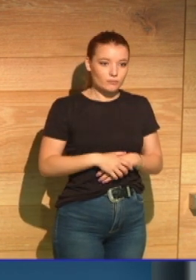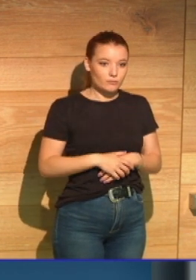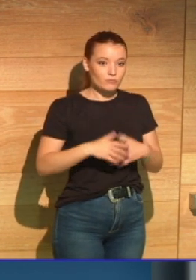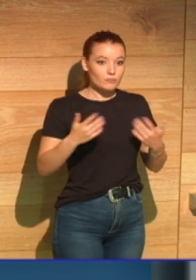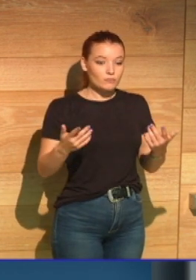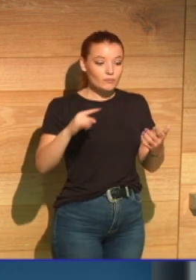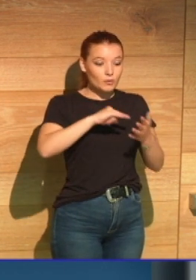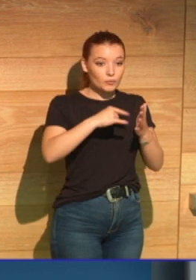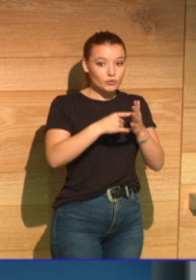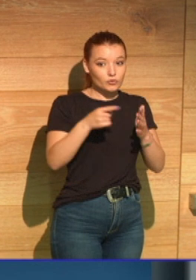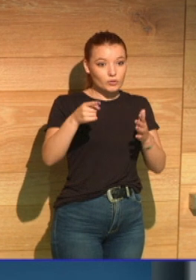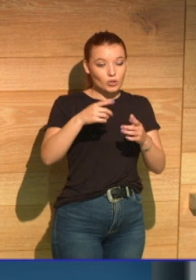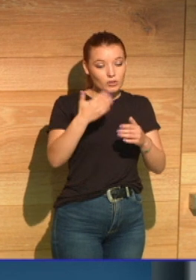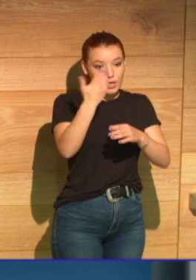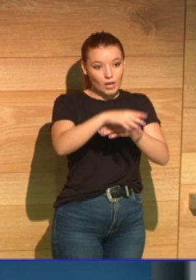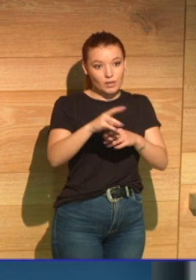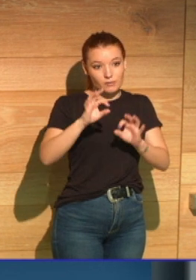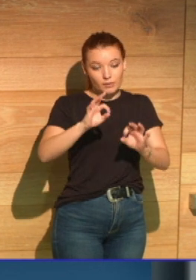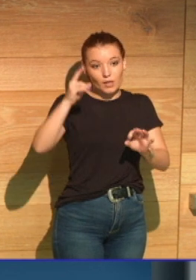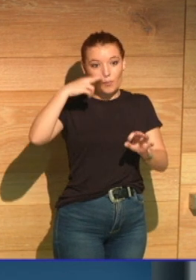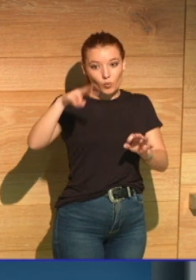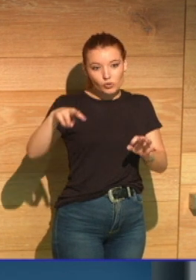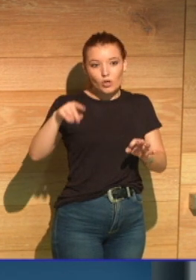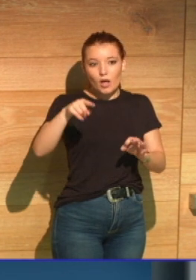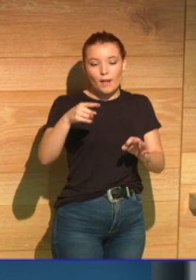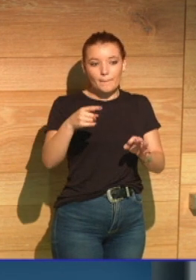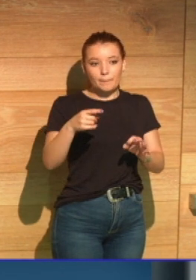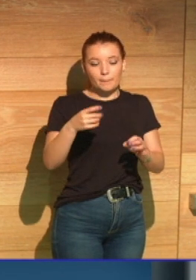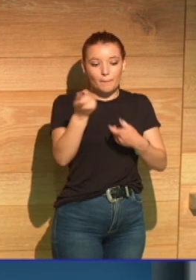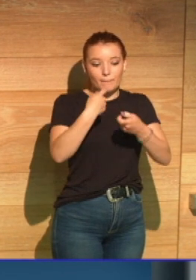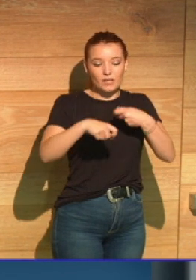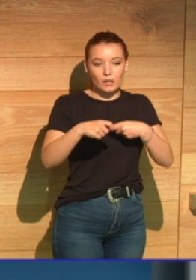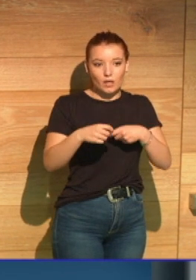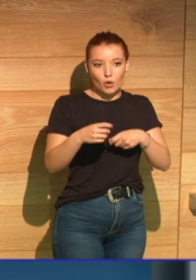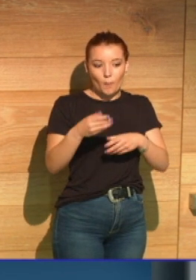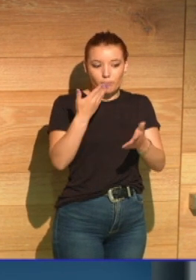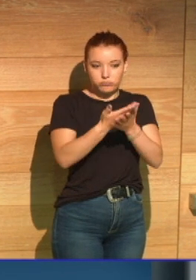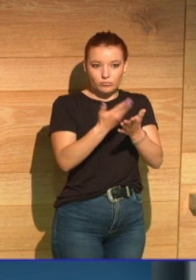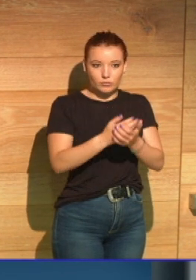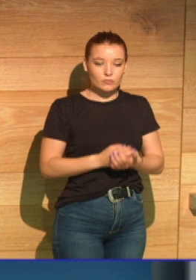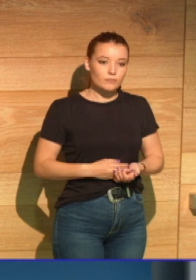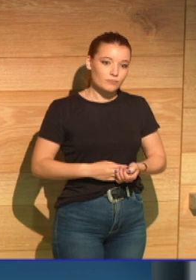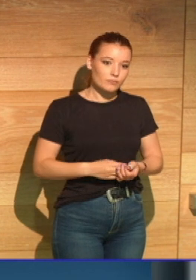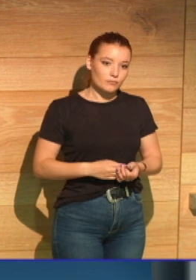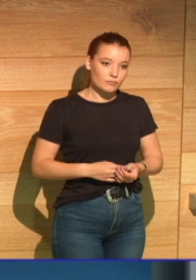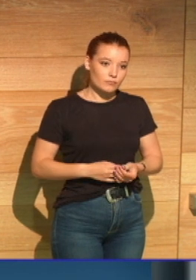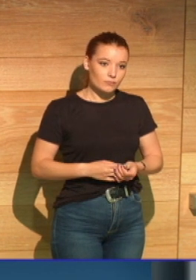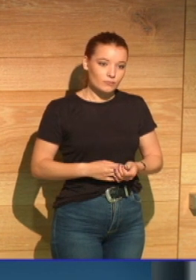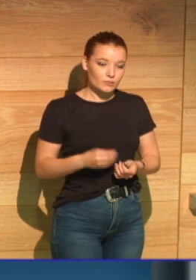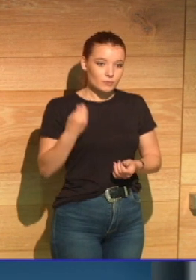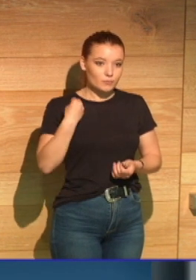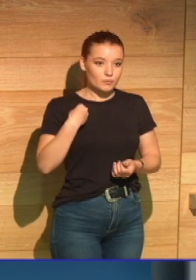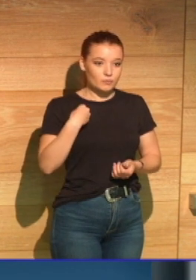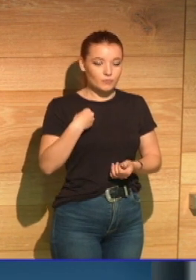ellos tienen en la calle del museo, donde proponen un mercado, una vereda de un mercado con el principio de la agroecología,